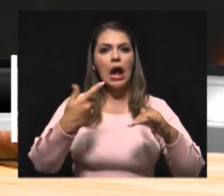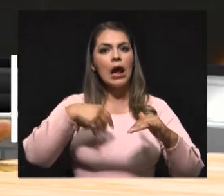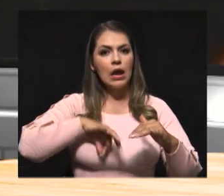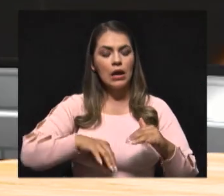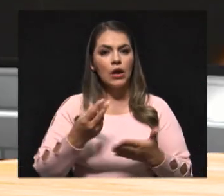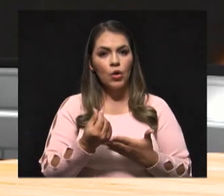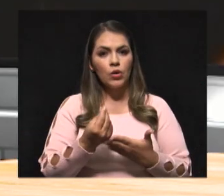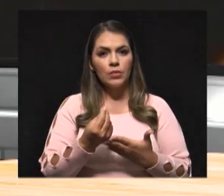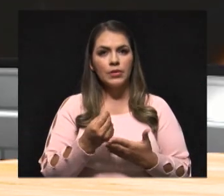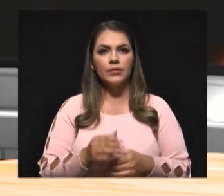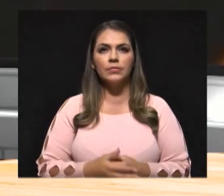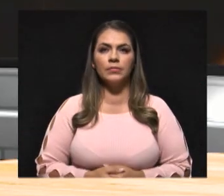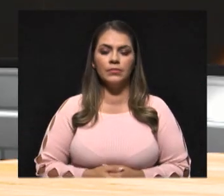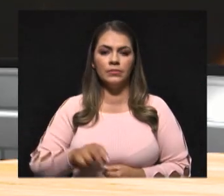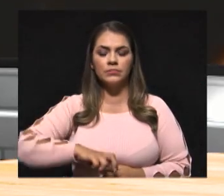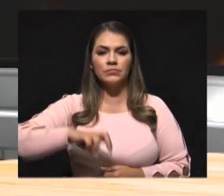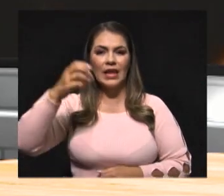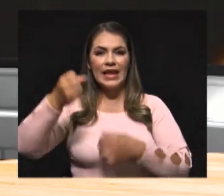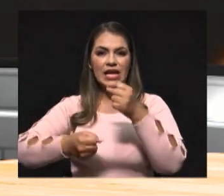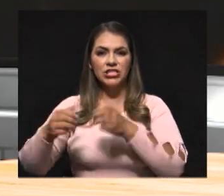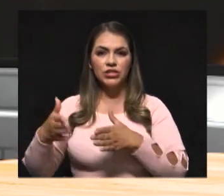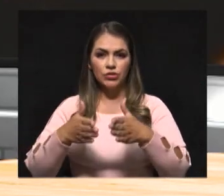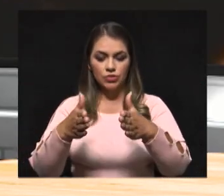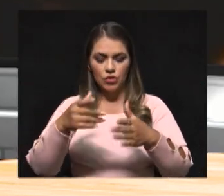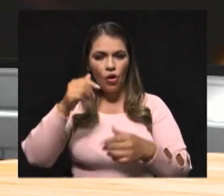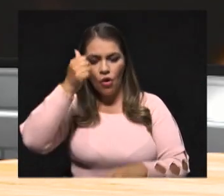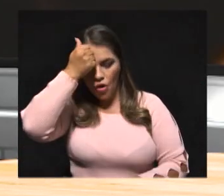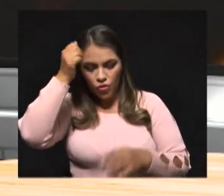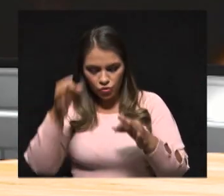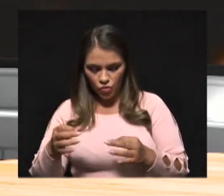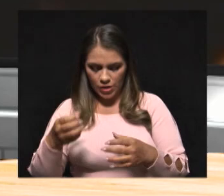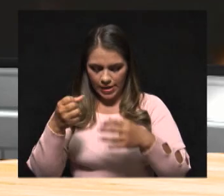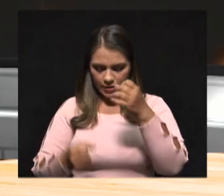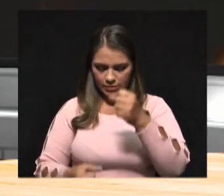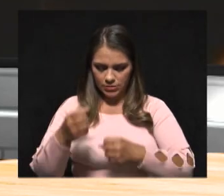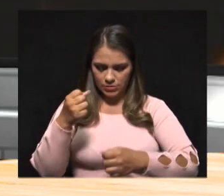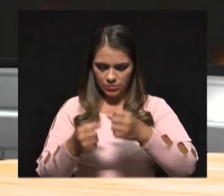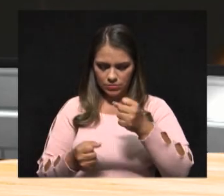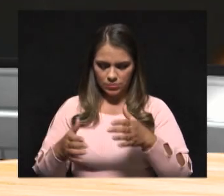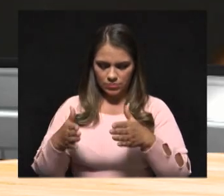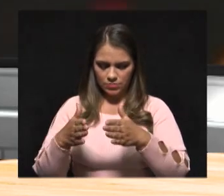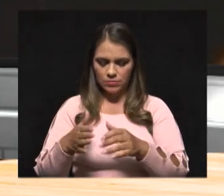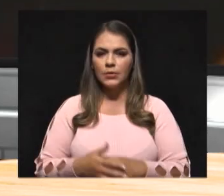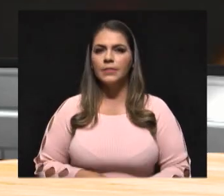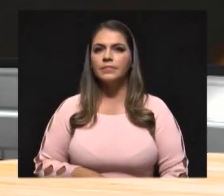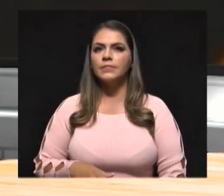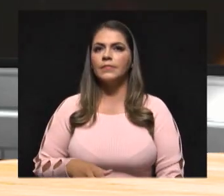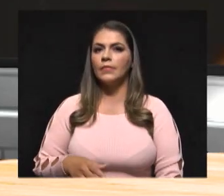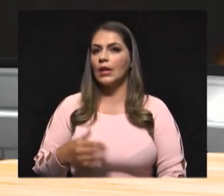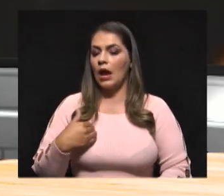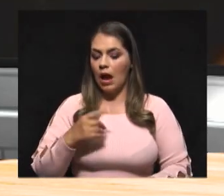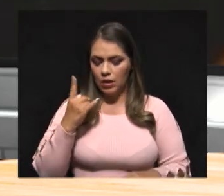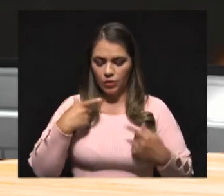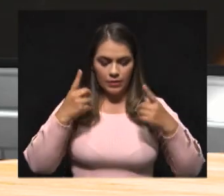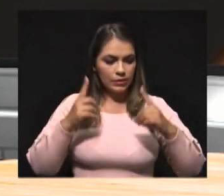de su economía la ruta lechera tiene como fuente la leche entonces su industria más potente ellos necesitaban tomar decisiones que